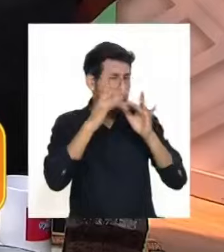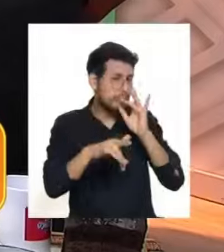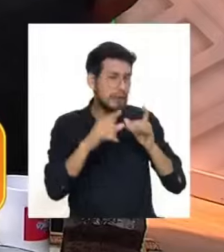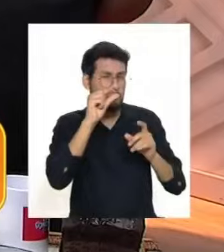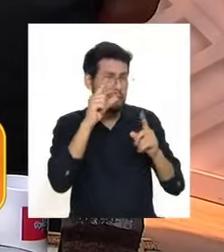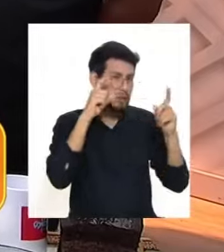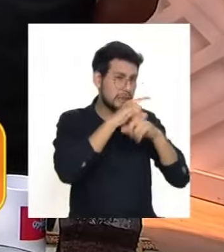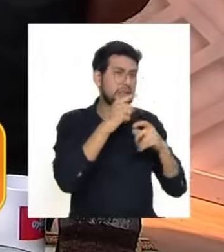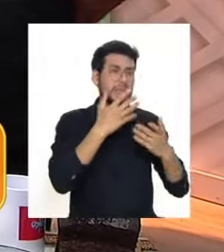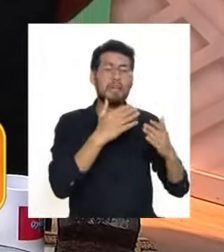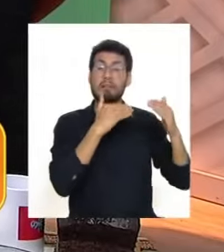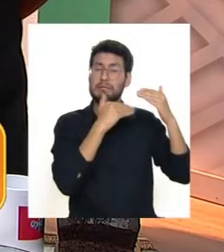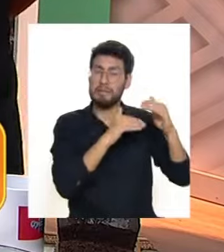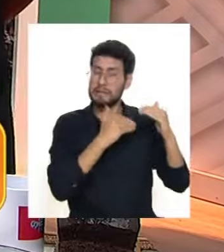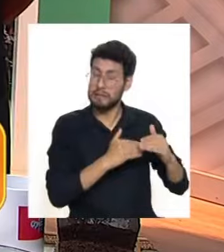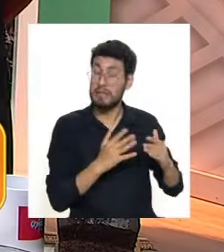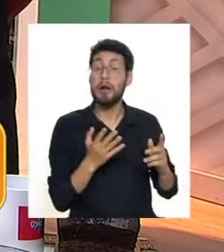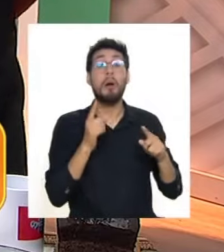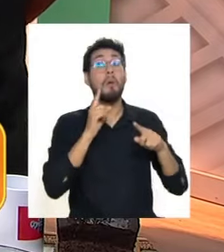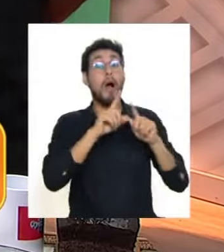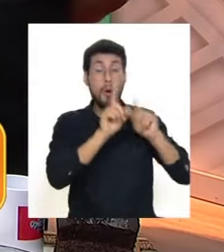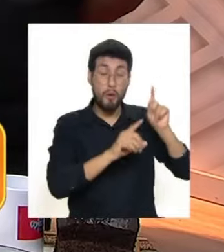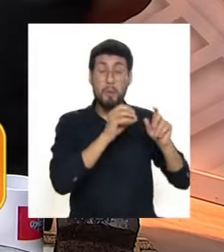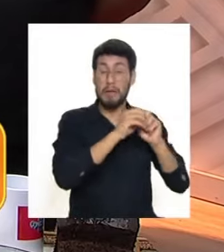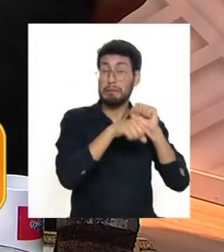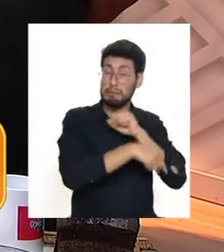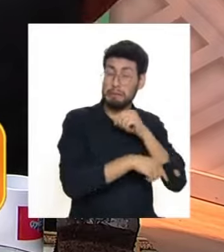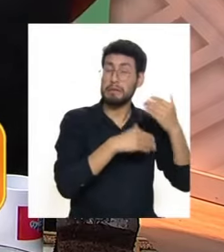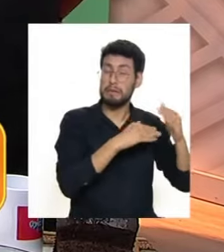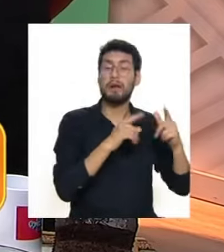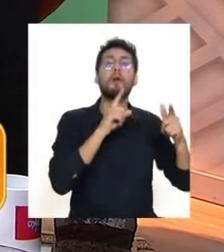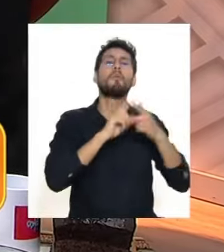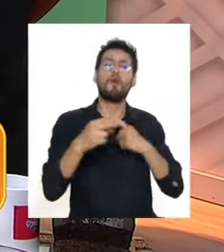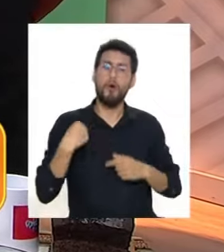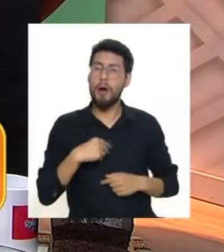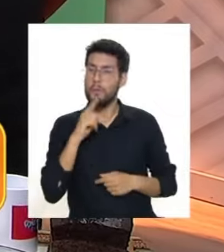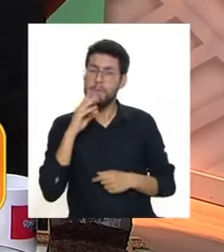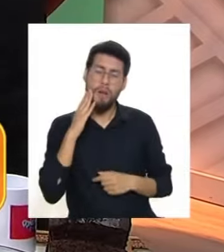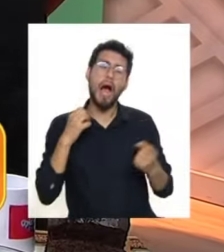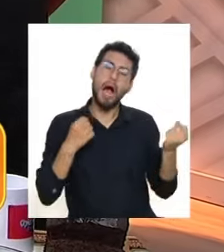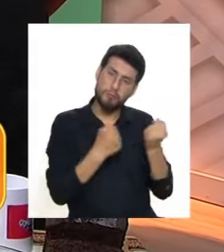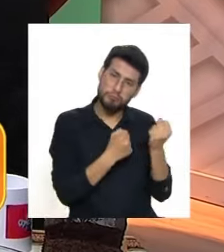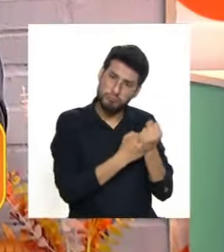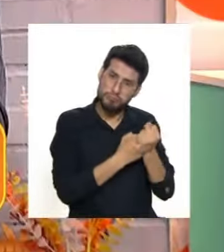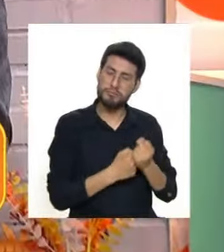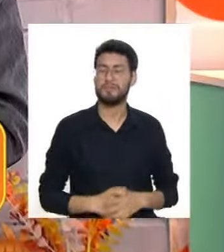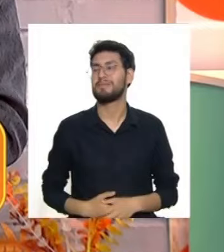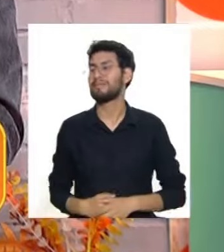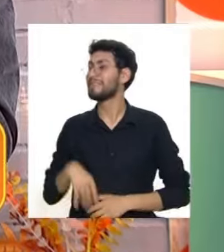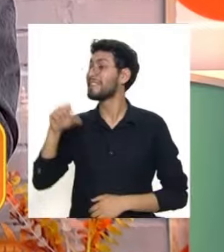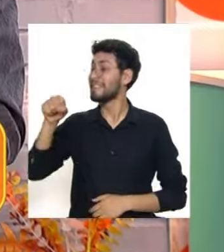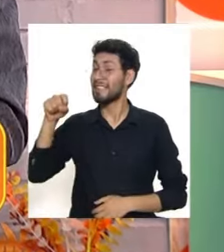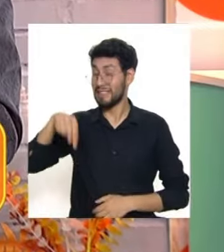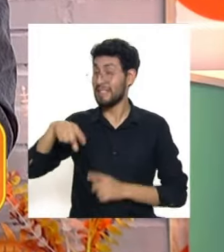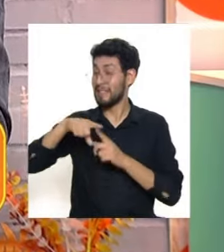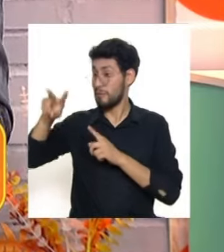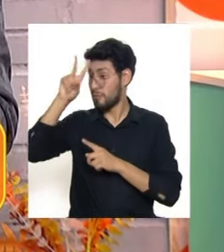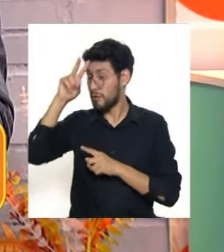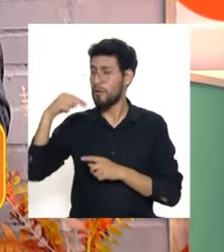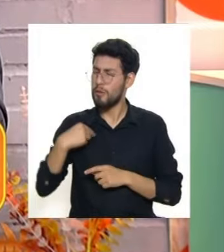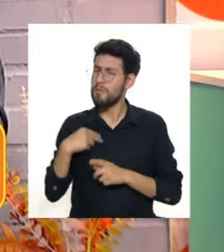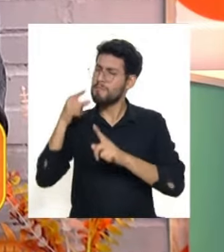poquito más fuerte, pero nosotros los padres estamos para apoyarlos. Así es. Y definitivamente, ¿no?, nosotros aquí en TV Perú